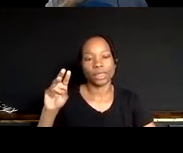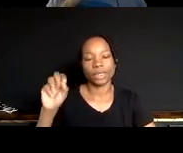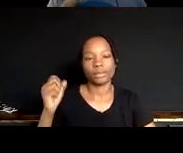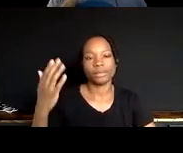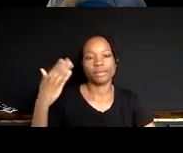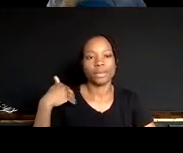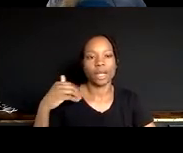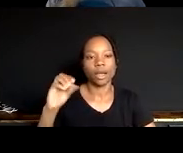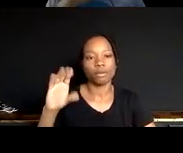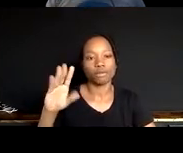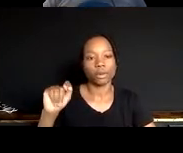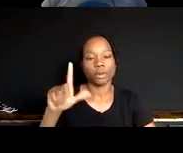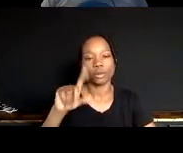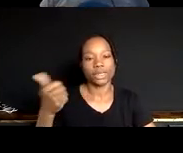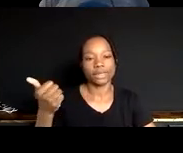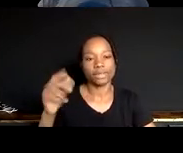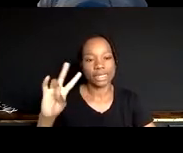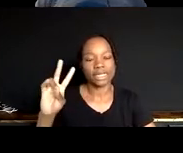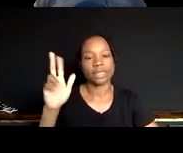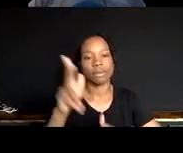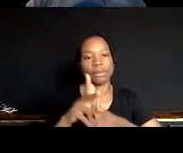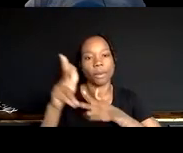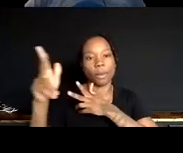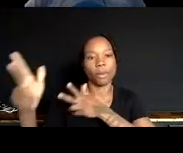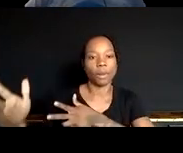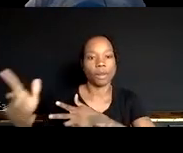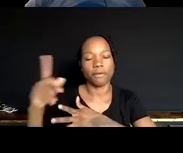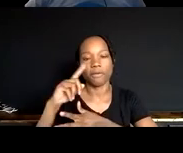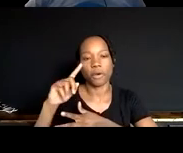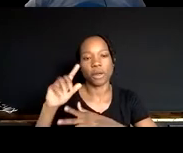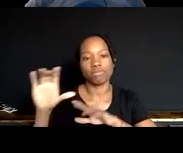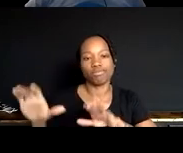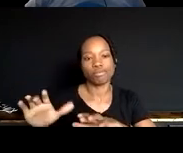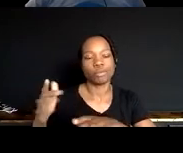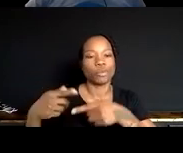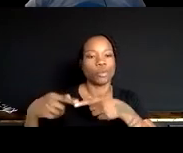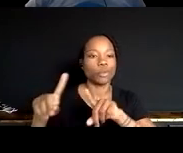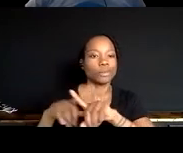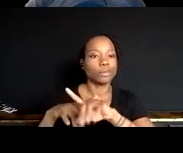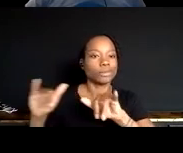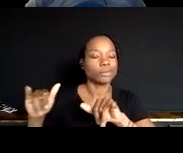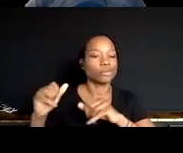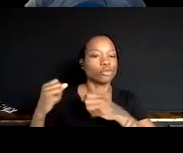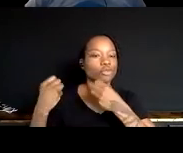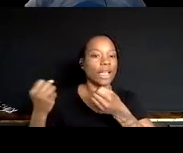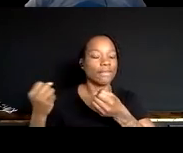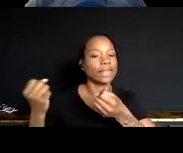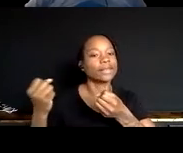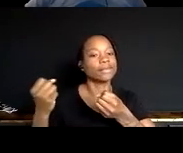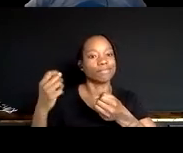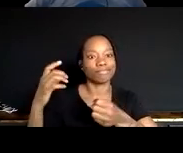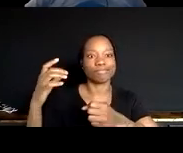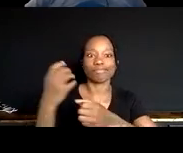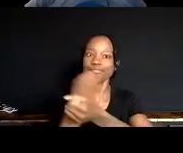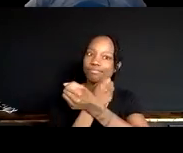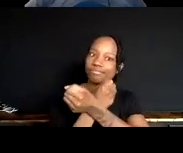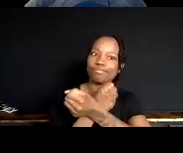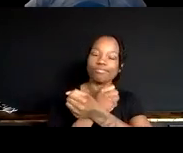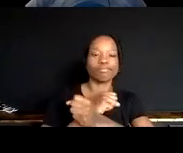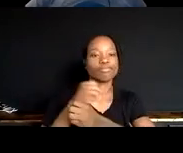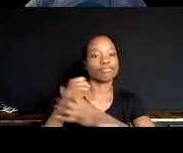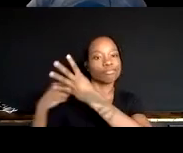del 2017 me detuvieron por guiar, me llevaron a